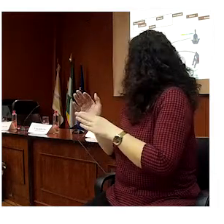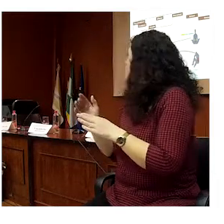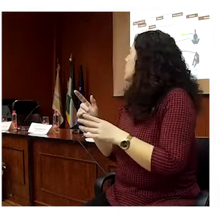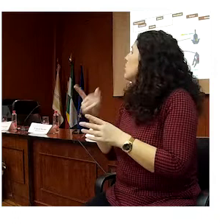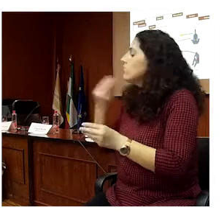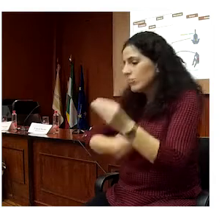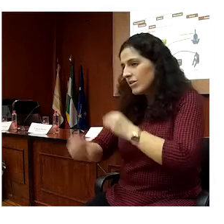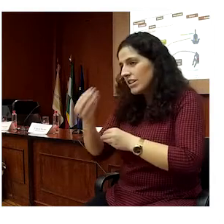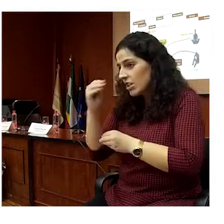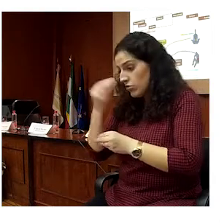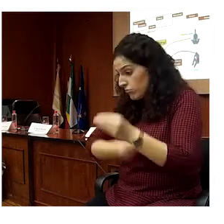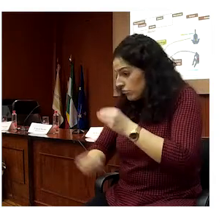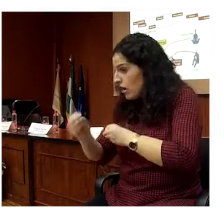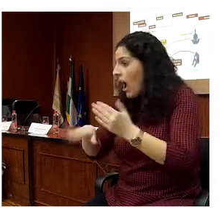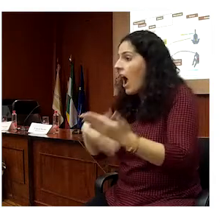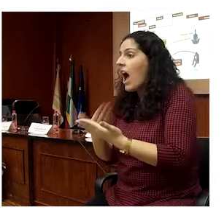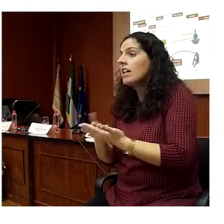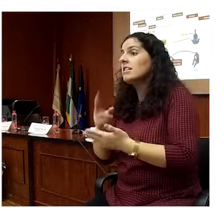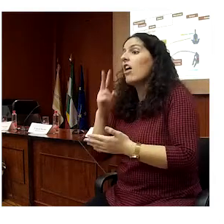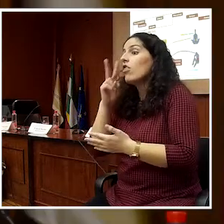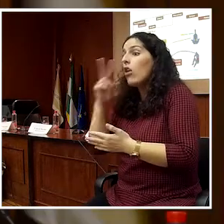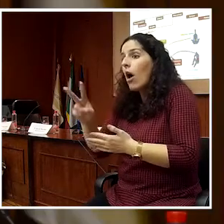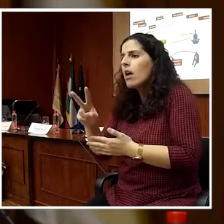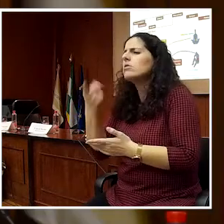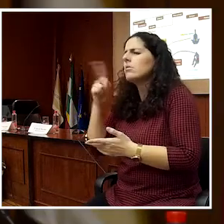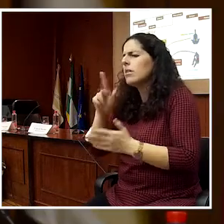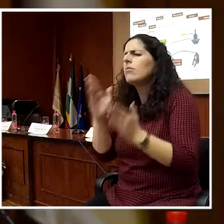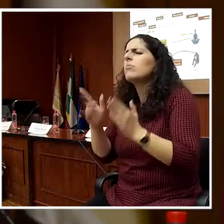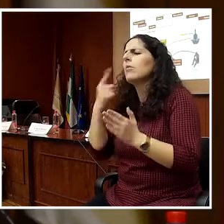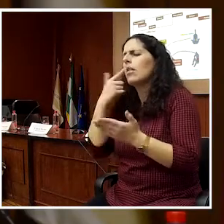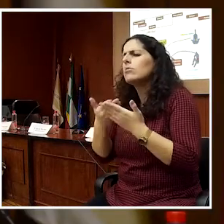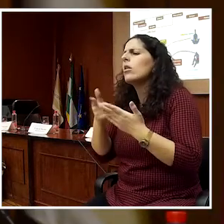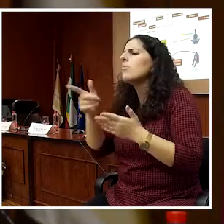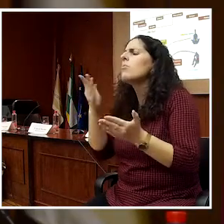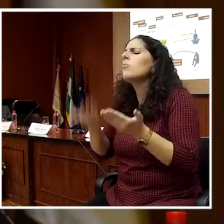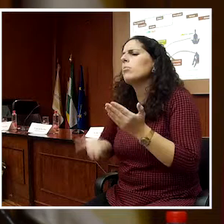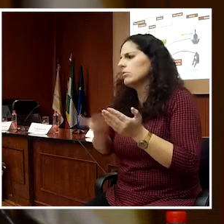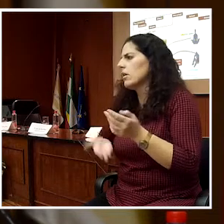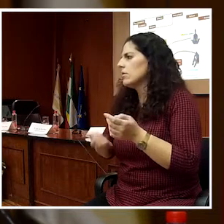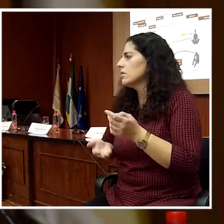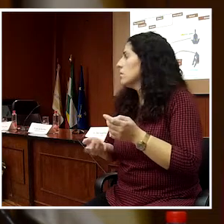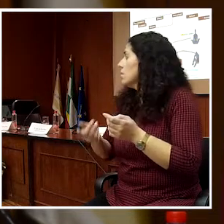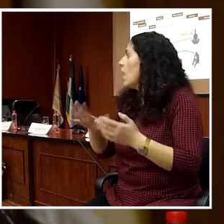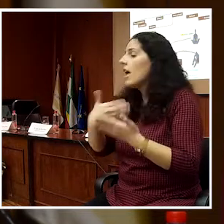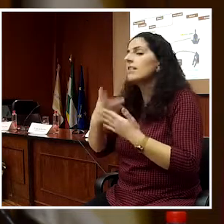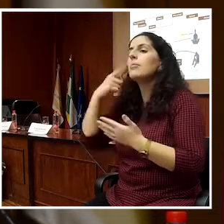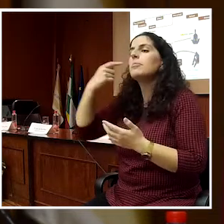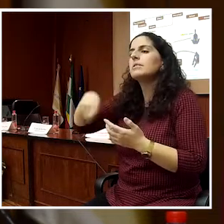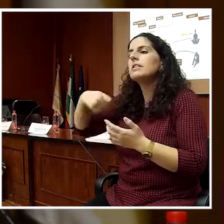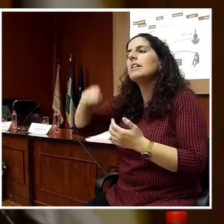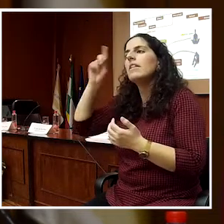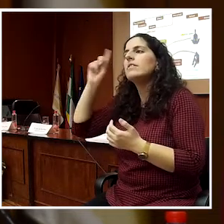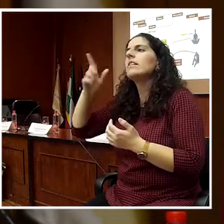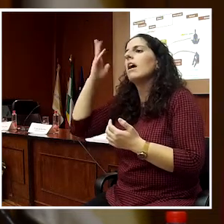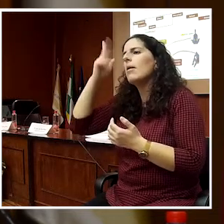la concepción del niño hasta los 2 primeros años de la vida. Es lo que se ha llamado, que hasta Hillary Clinton lo ha